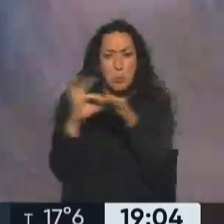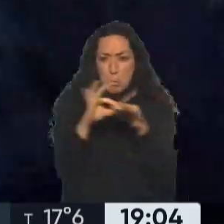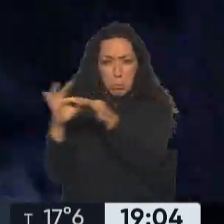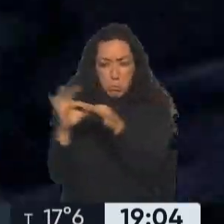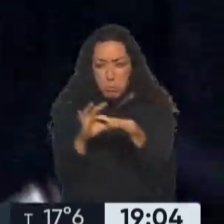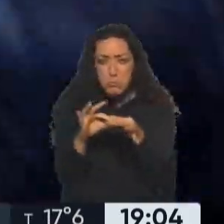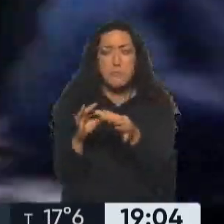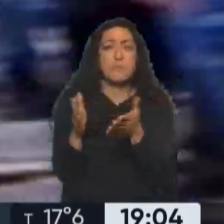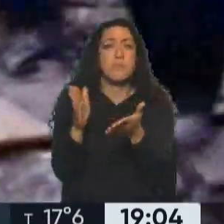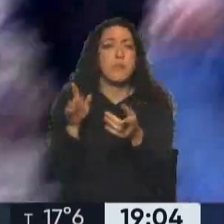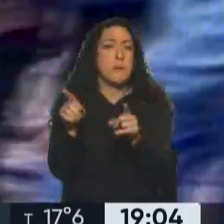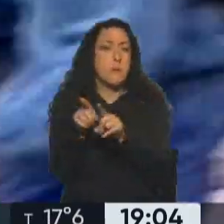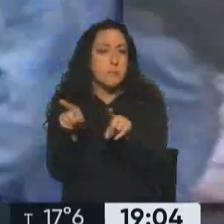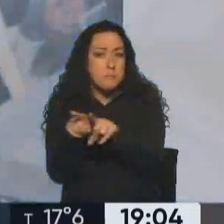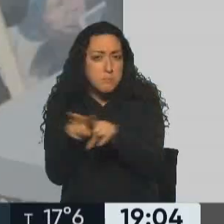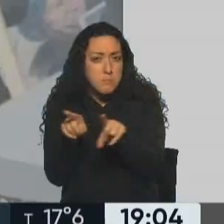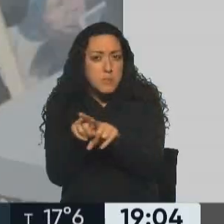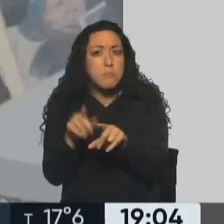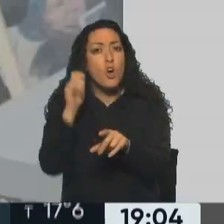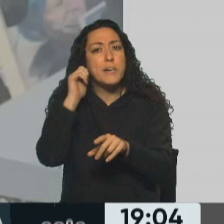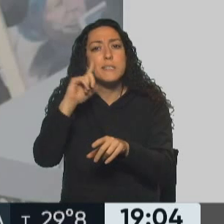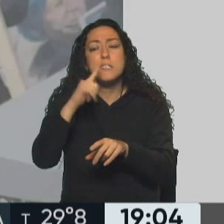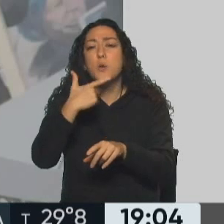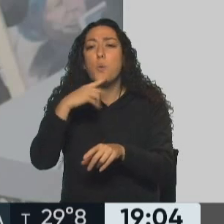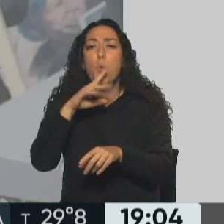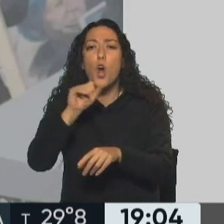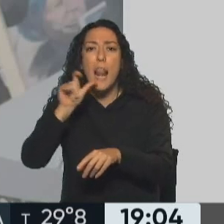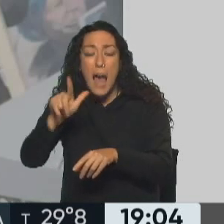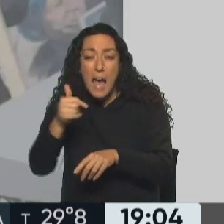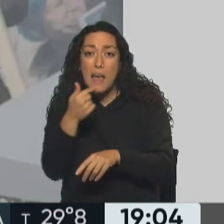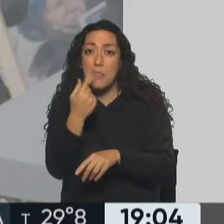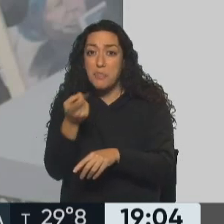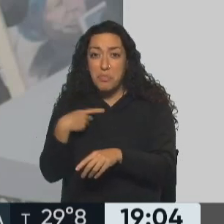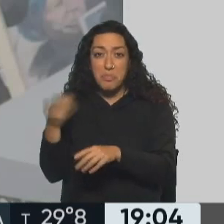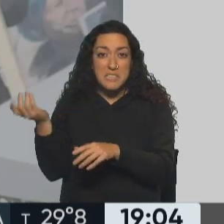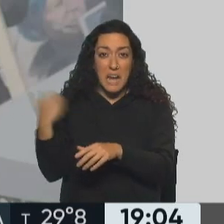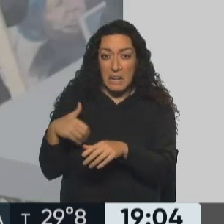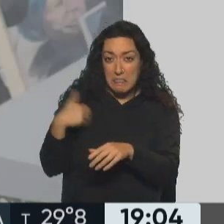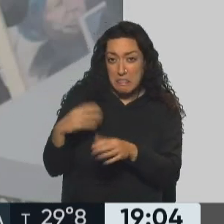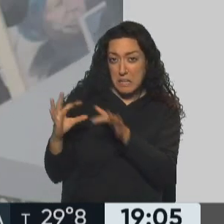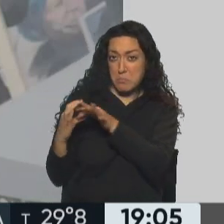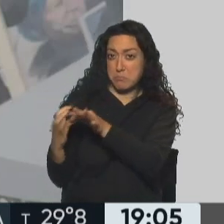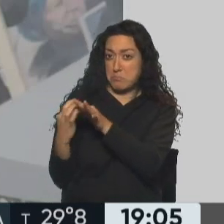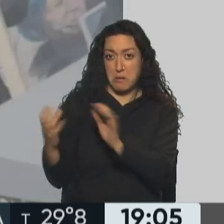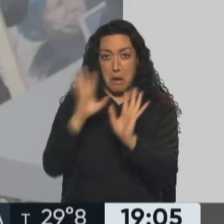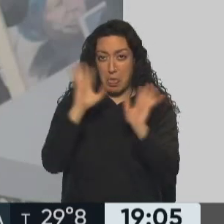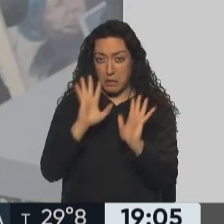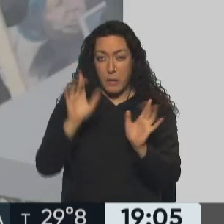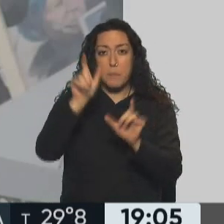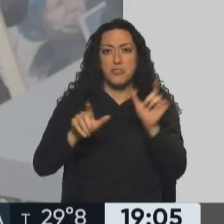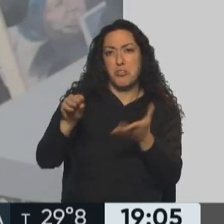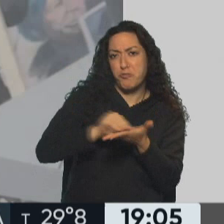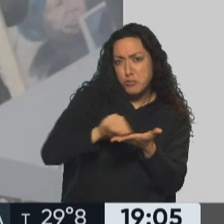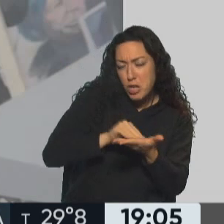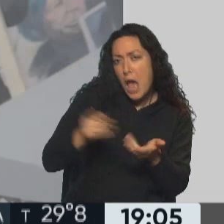el ataque a que atribuyen a hezbollah a vínculos con la república argentina con funcionarios con